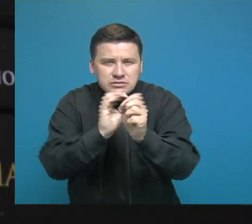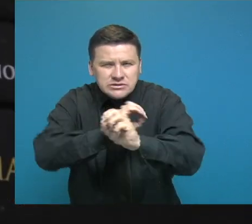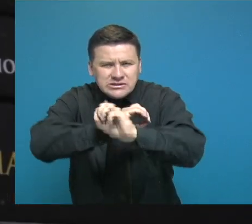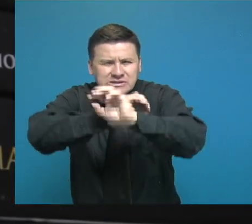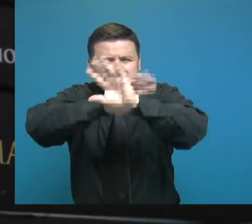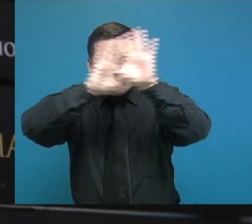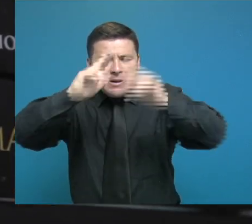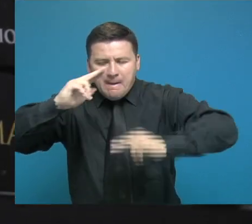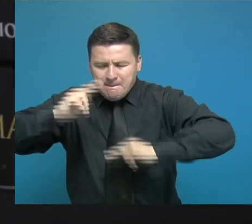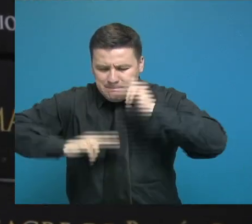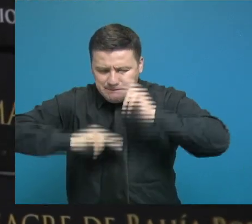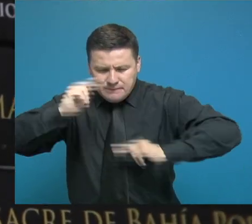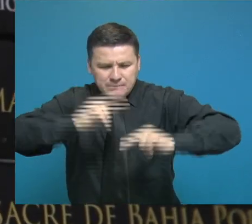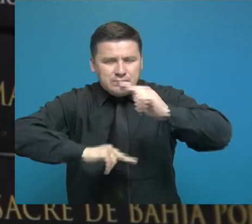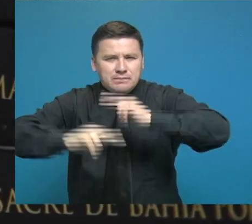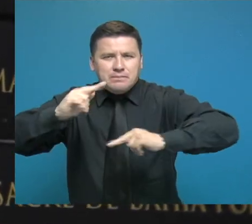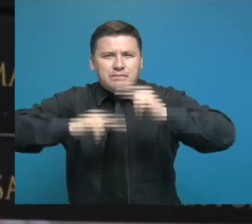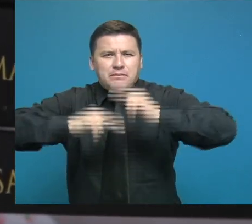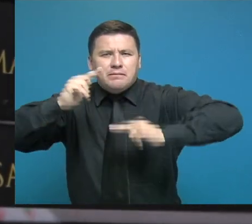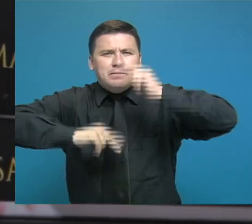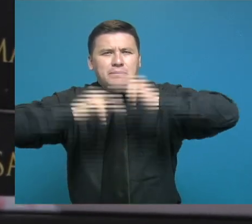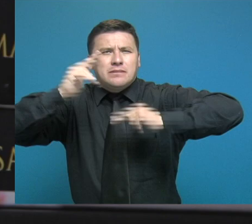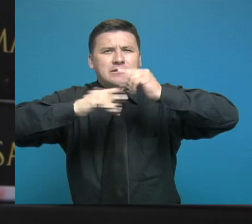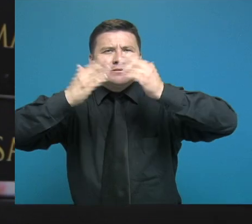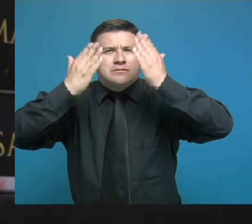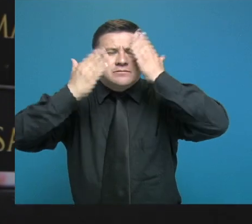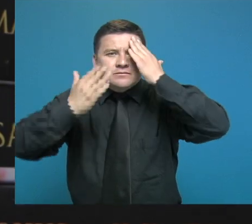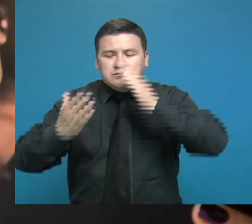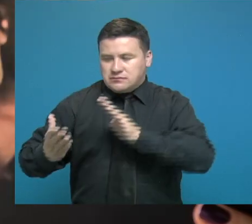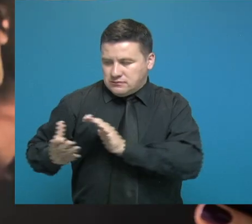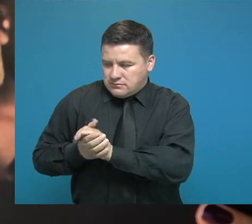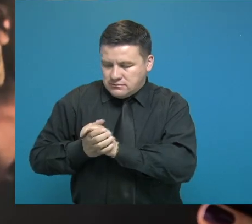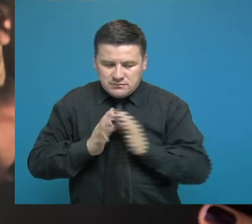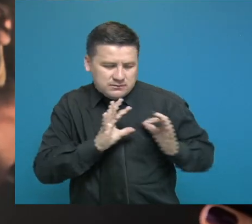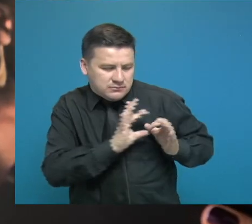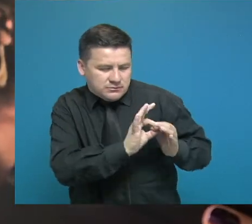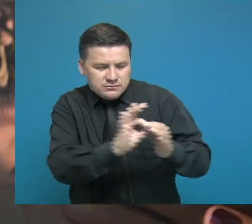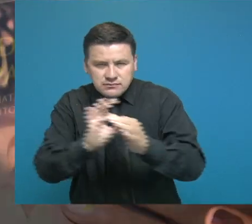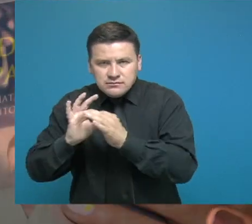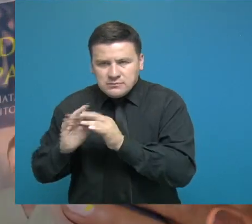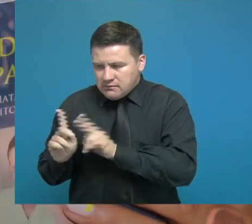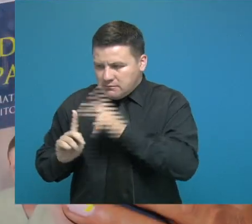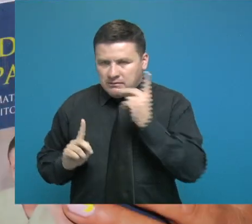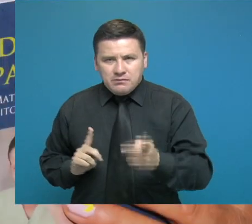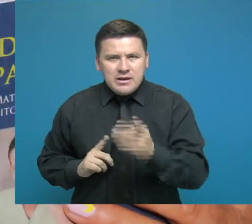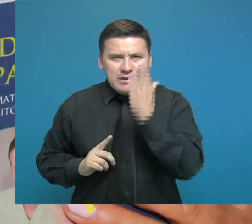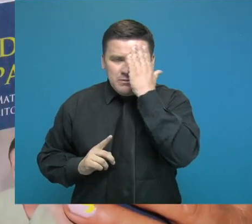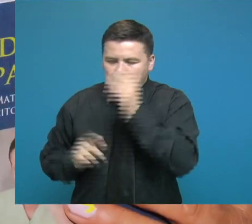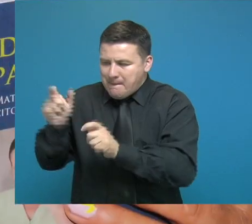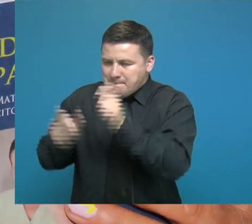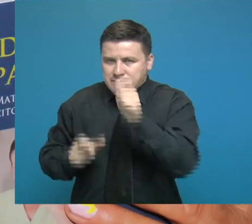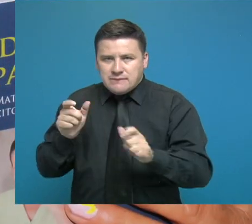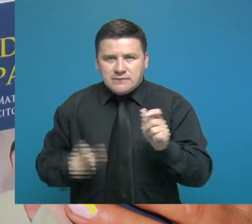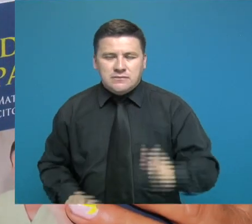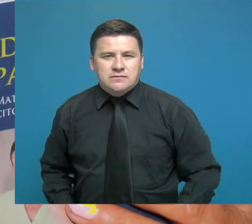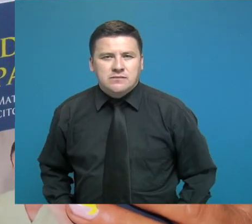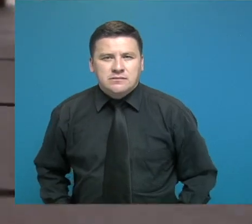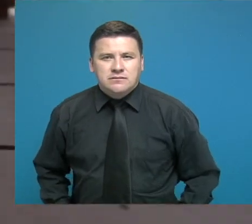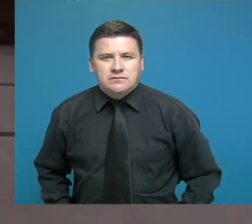de esclarecimiento y de reconstrucción de memoria de la mano de las comunidades que han sido víctimas del conflicto